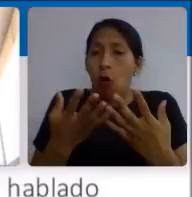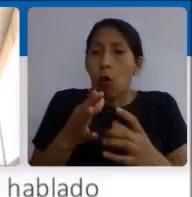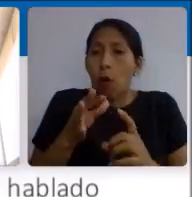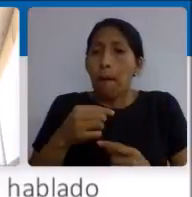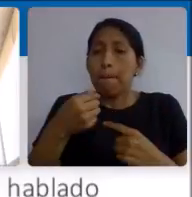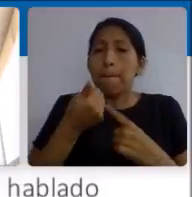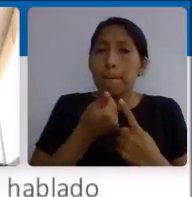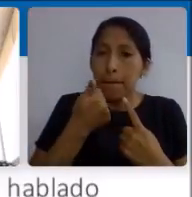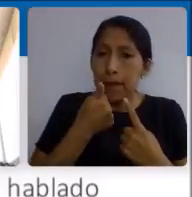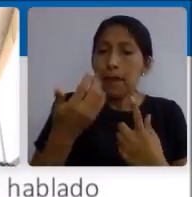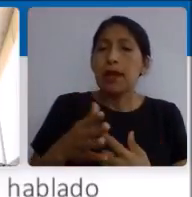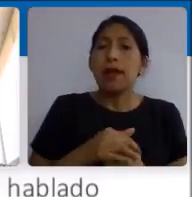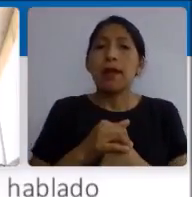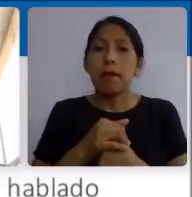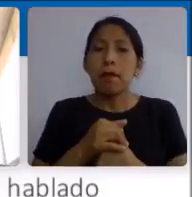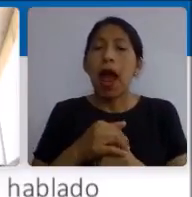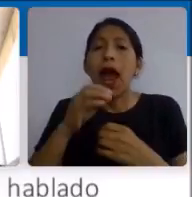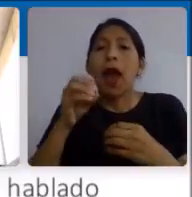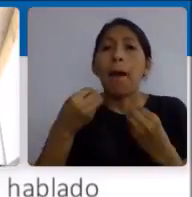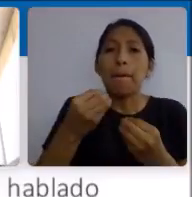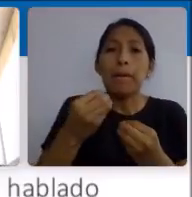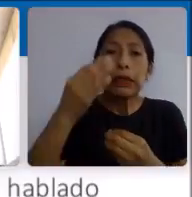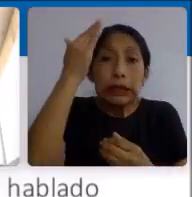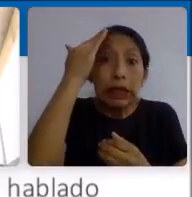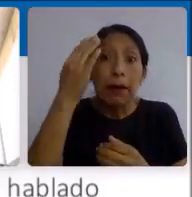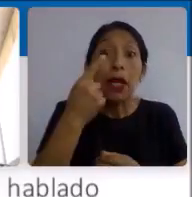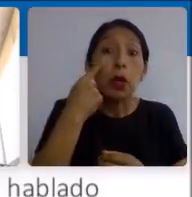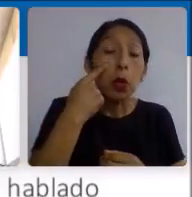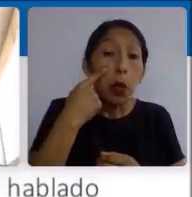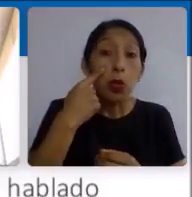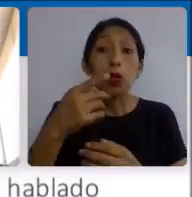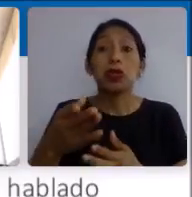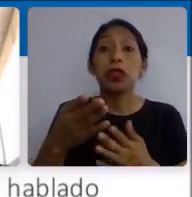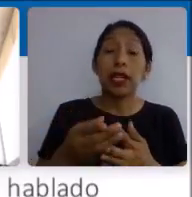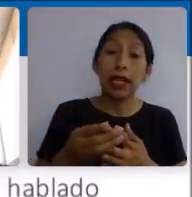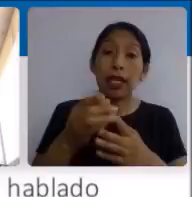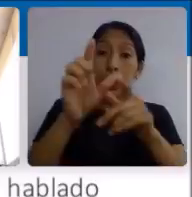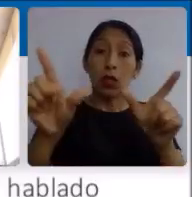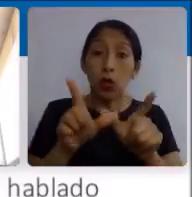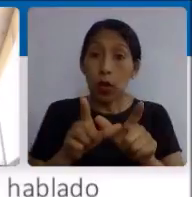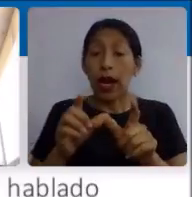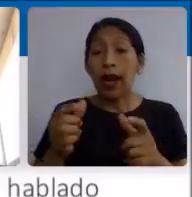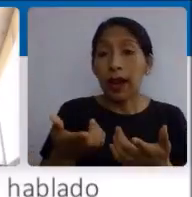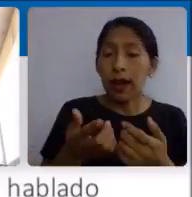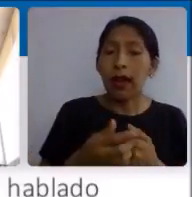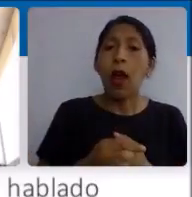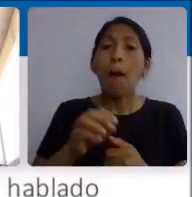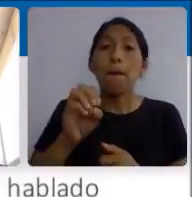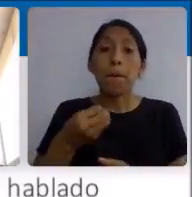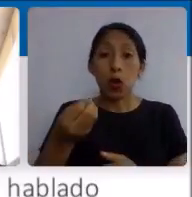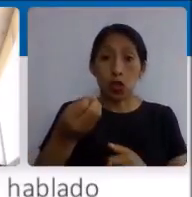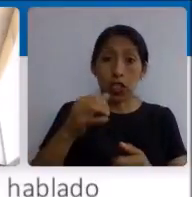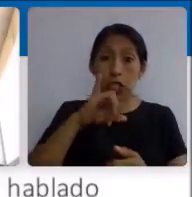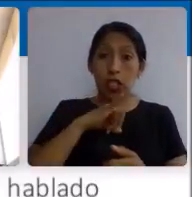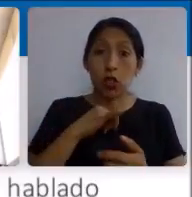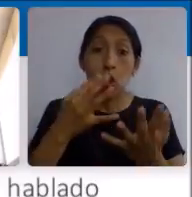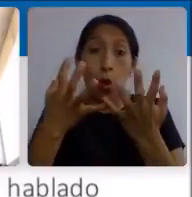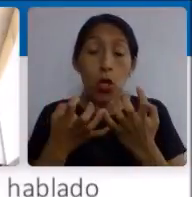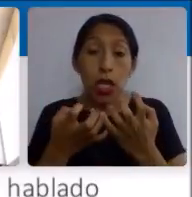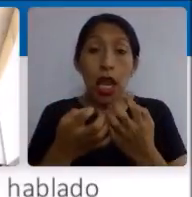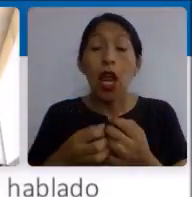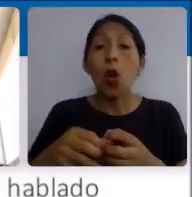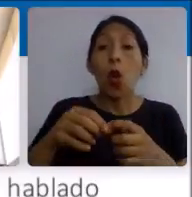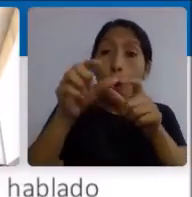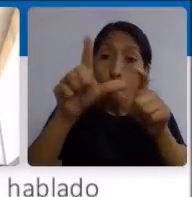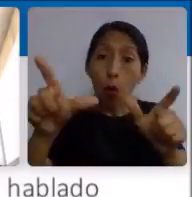algún tipo de turismo en particular, ¿no? ¿Por qué? Porque la cadena comercial, estamos hablando de los tour operadores como los agentes de